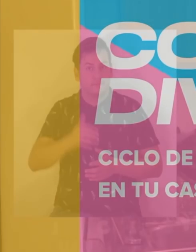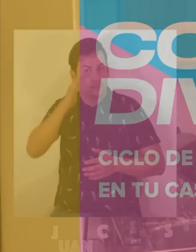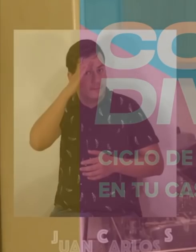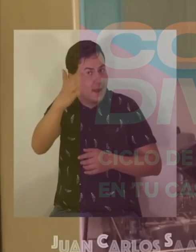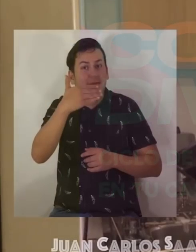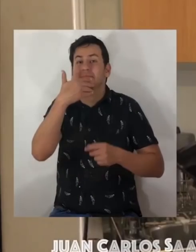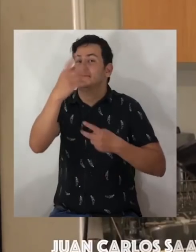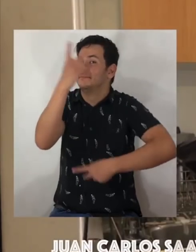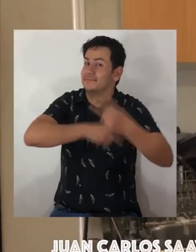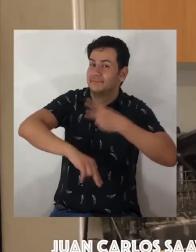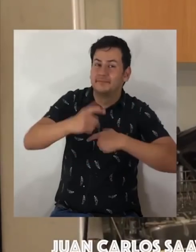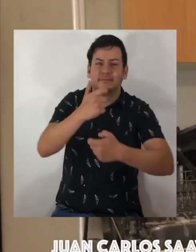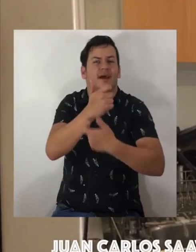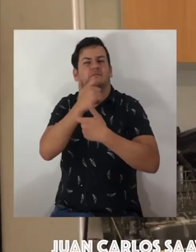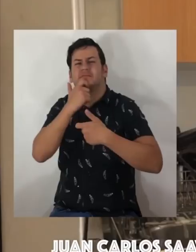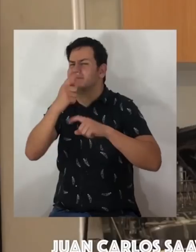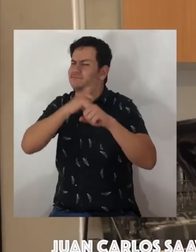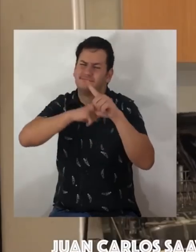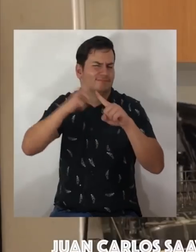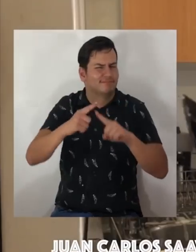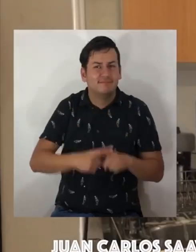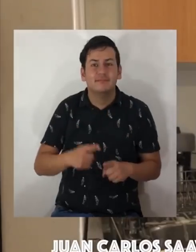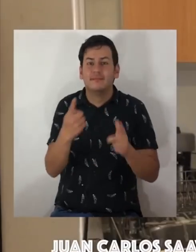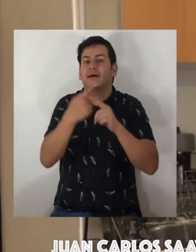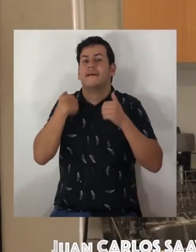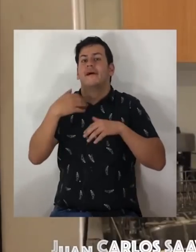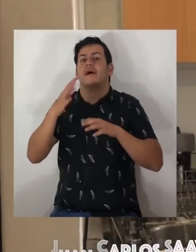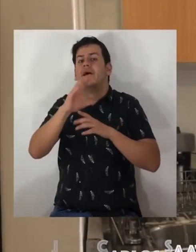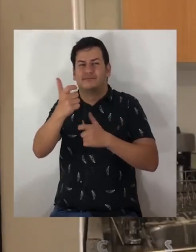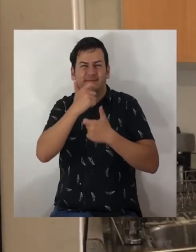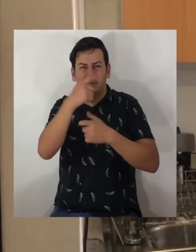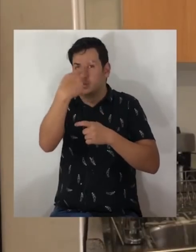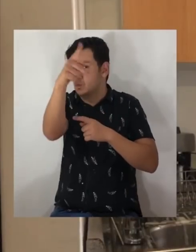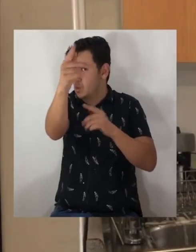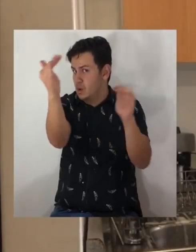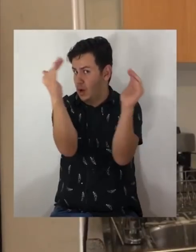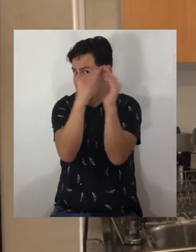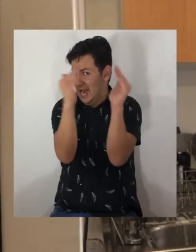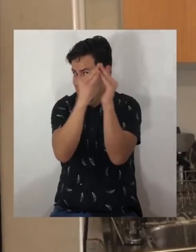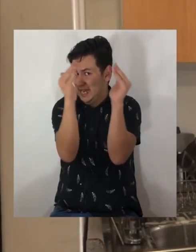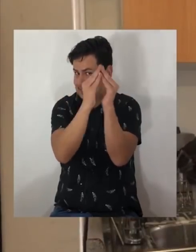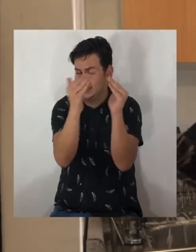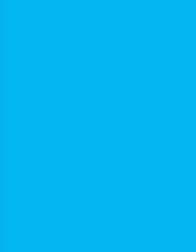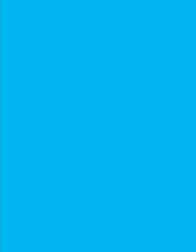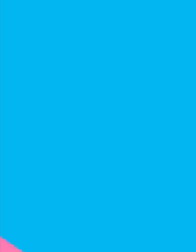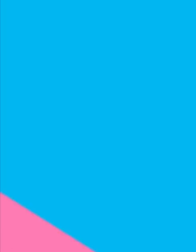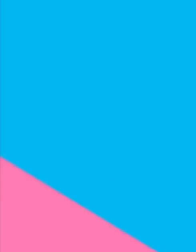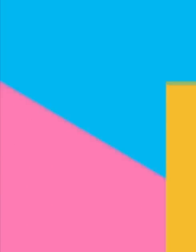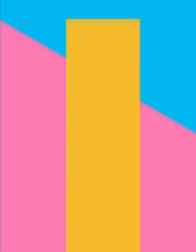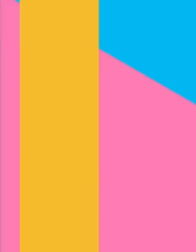Hola, bienvenidos a Comedia Diversa, ciclo de stand-up comedy en tu casa.